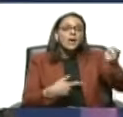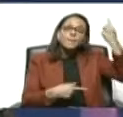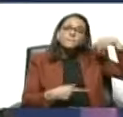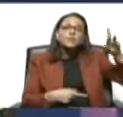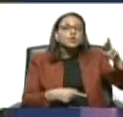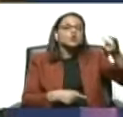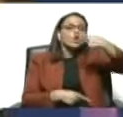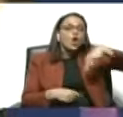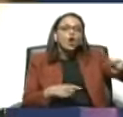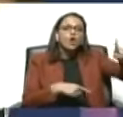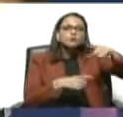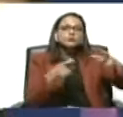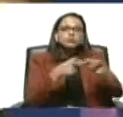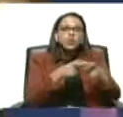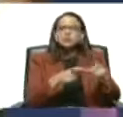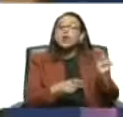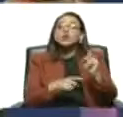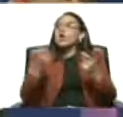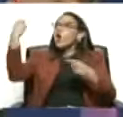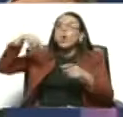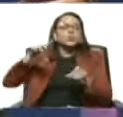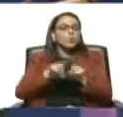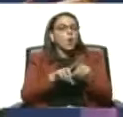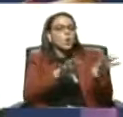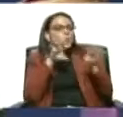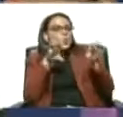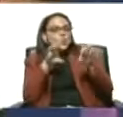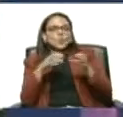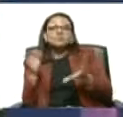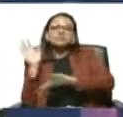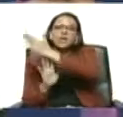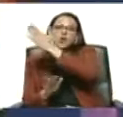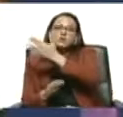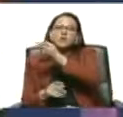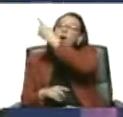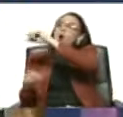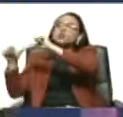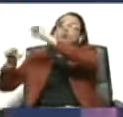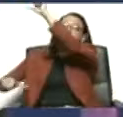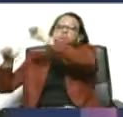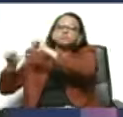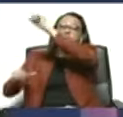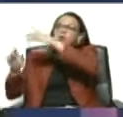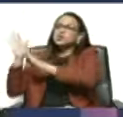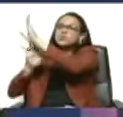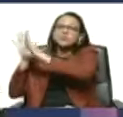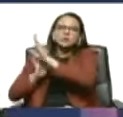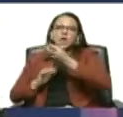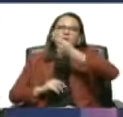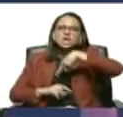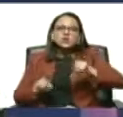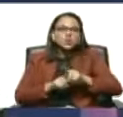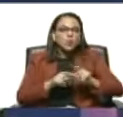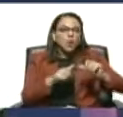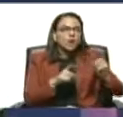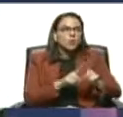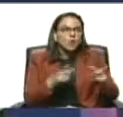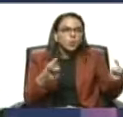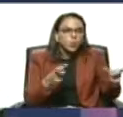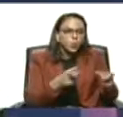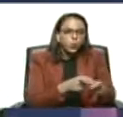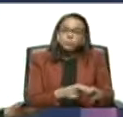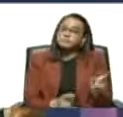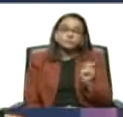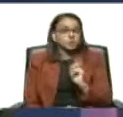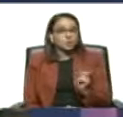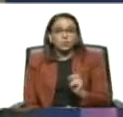recursos para su propio desarrollo, pero no para desarrollar a nuestros países y para desarrollar a nuestra región.